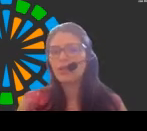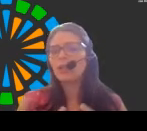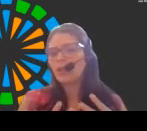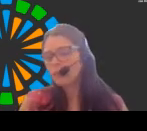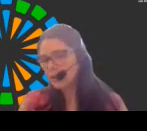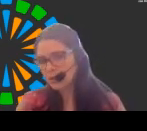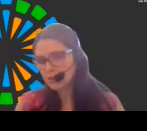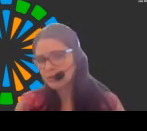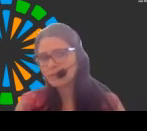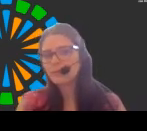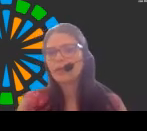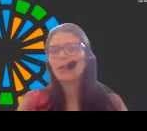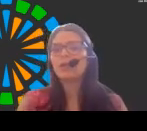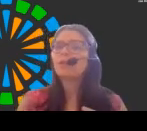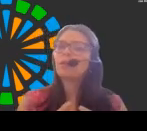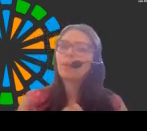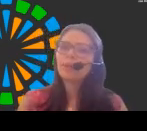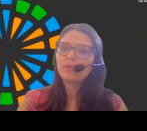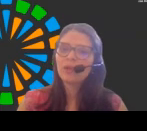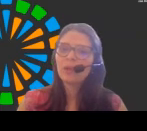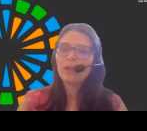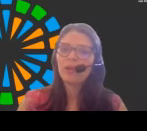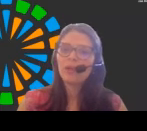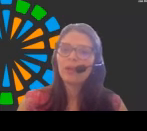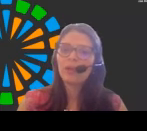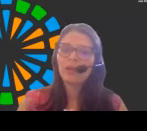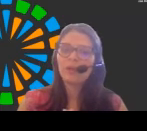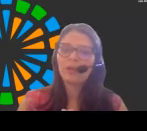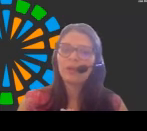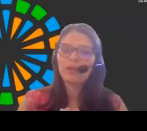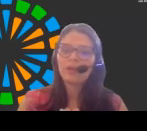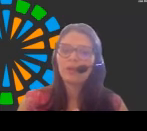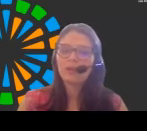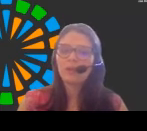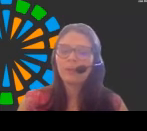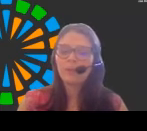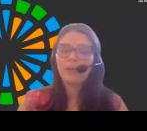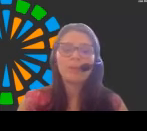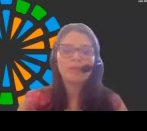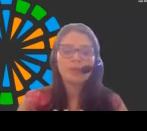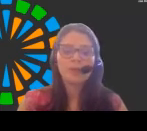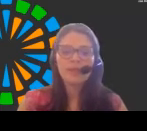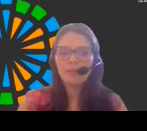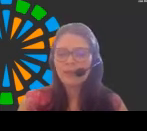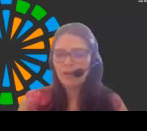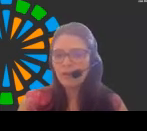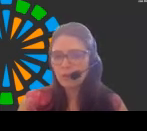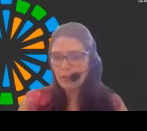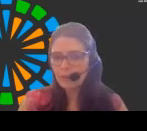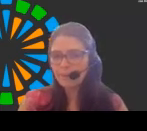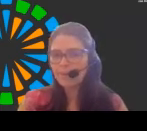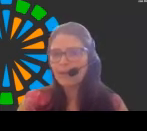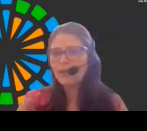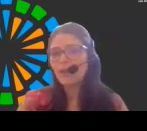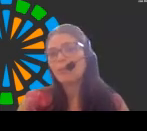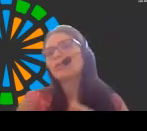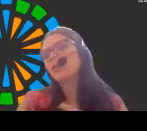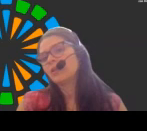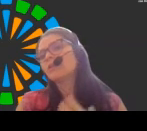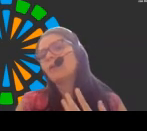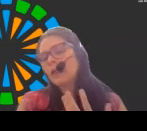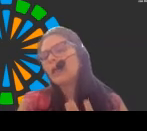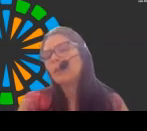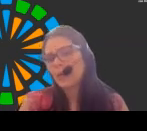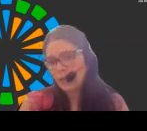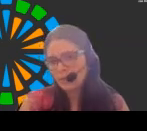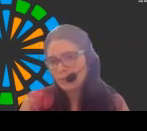y tiene imágenes y si hay una persona una persona con discapacidad visual tenemos